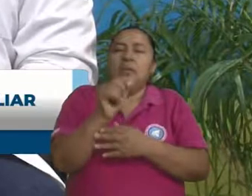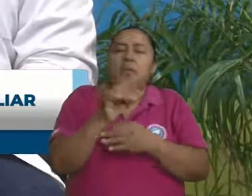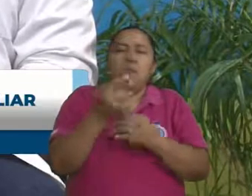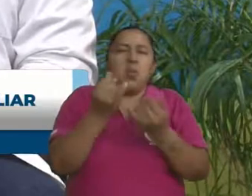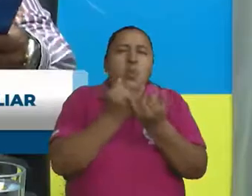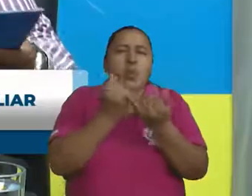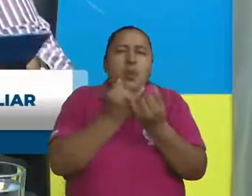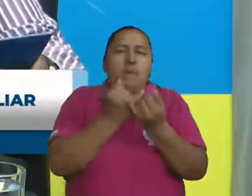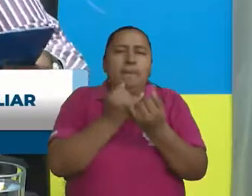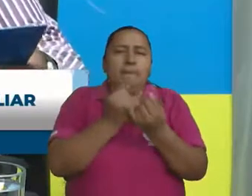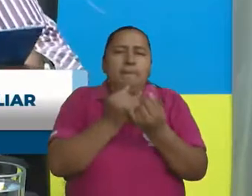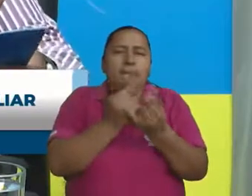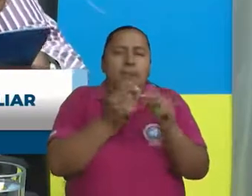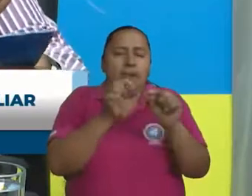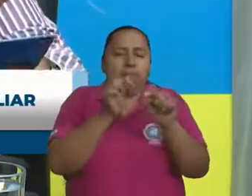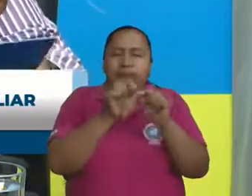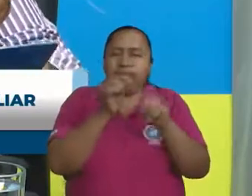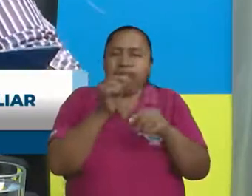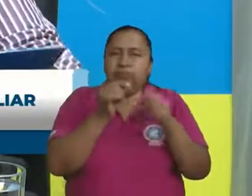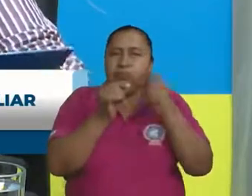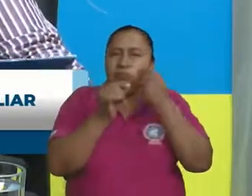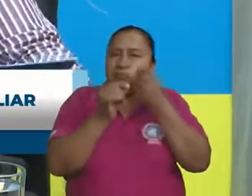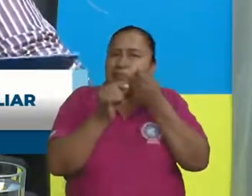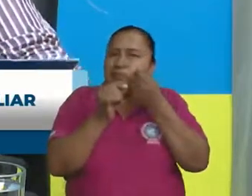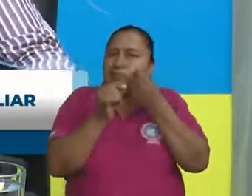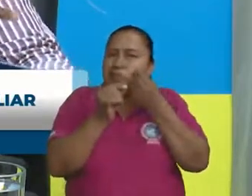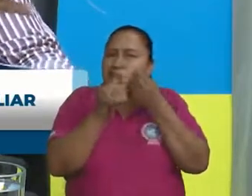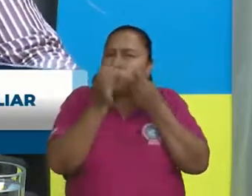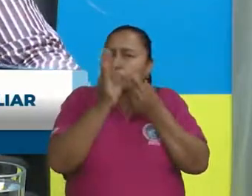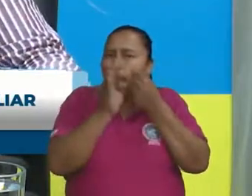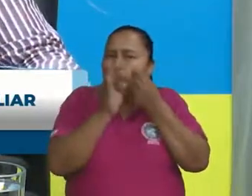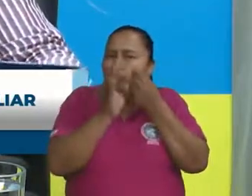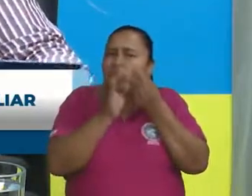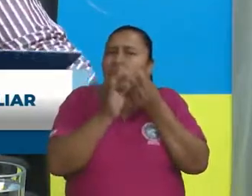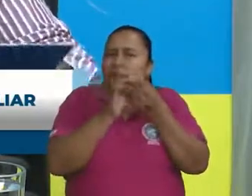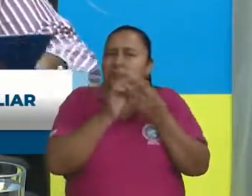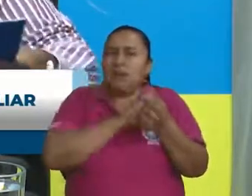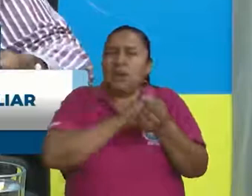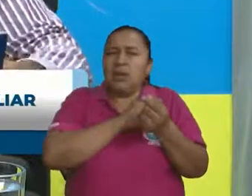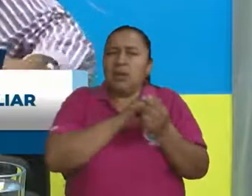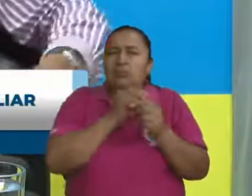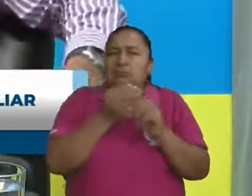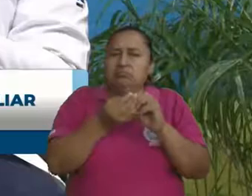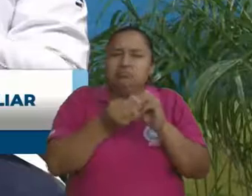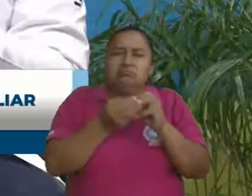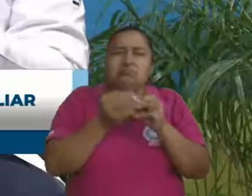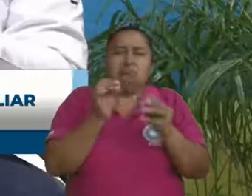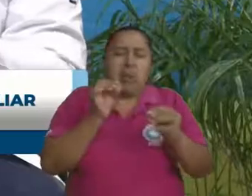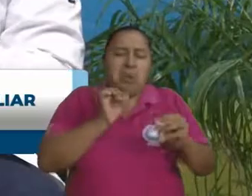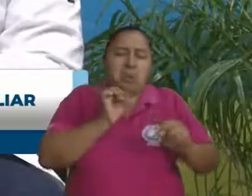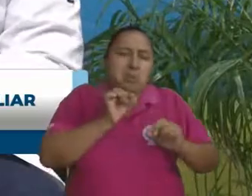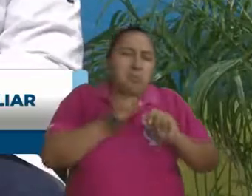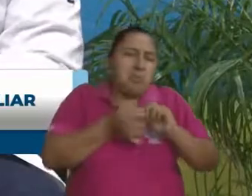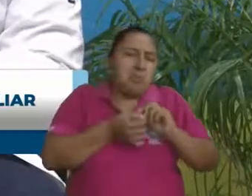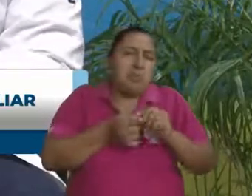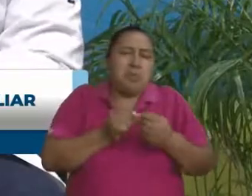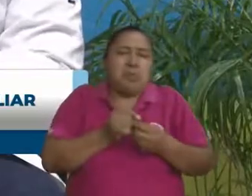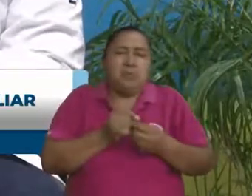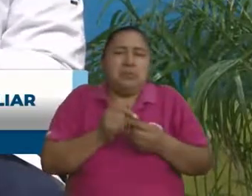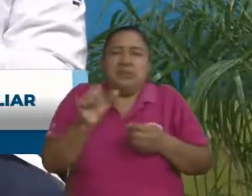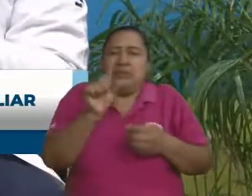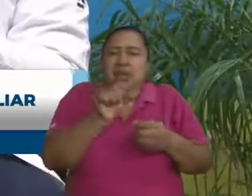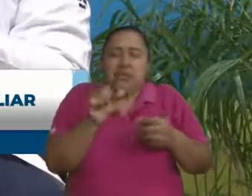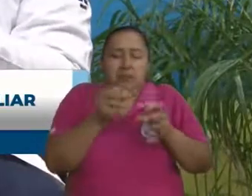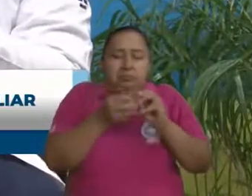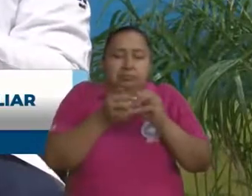espinilla y tenemos un puntito blanco en la espinilla, me imagino que es así. Exacto, hay una mezcla de entre ácidos biliares y